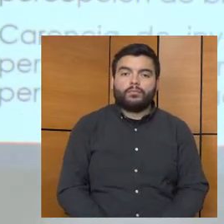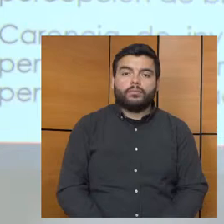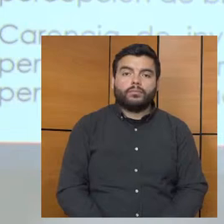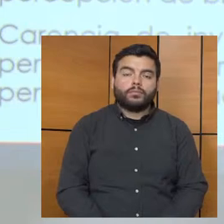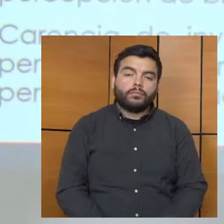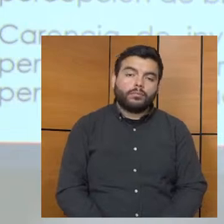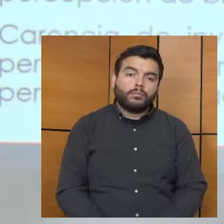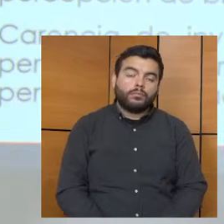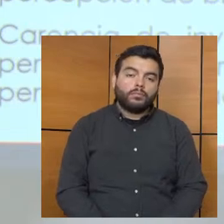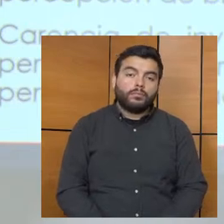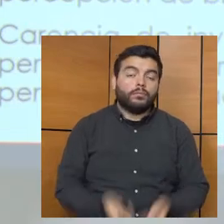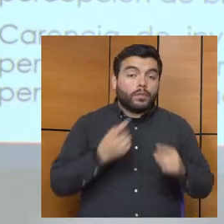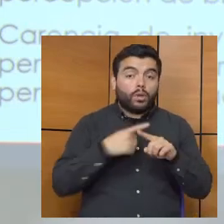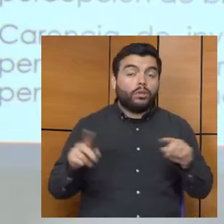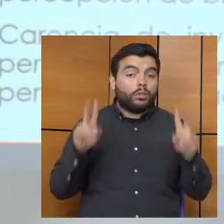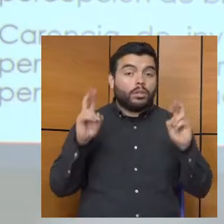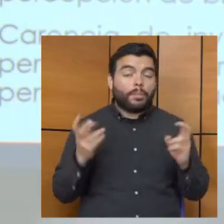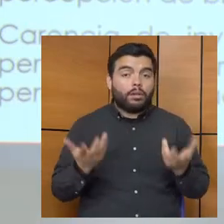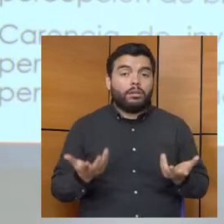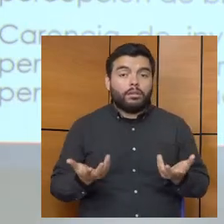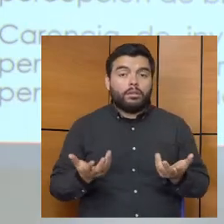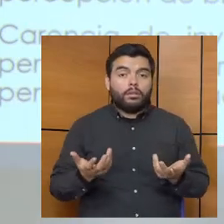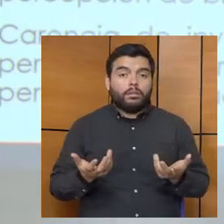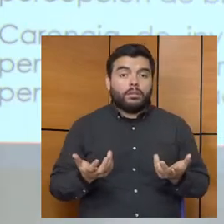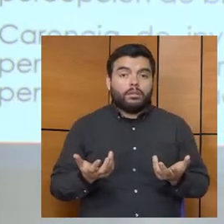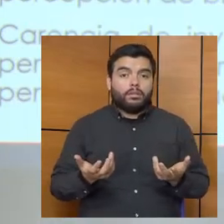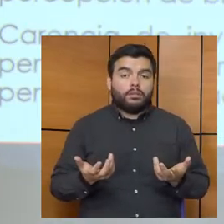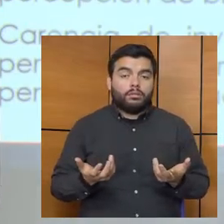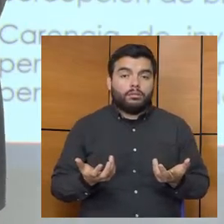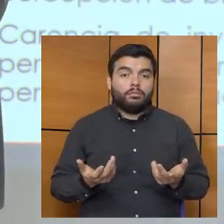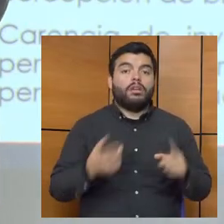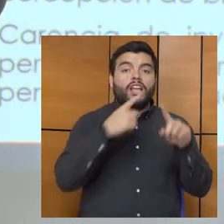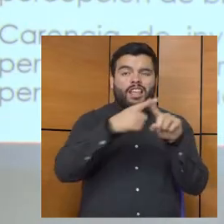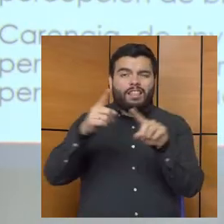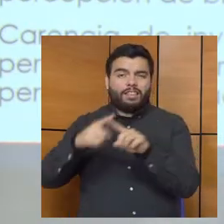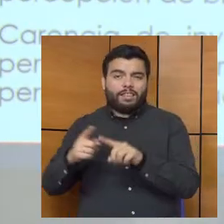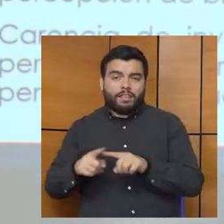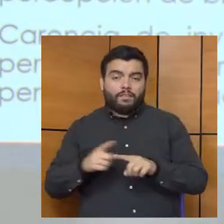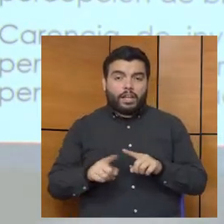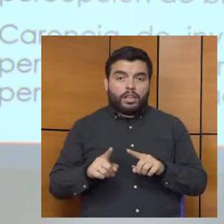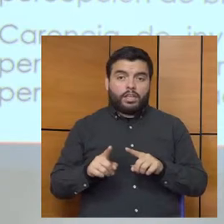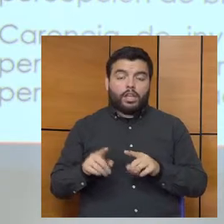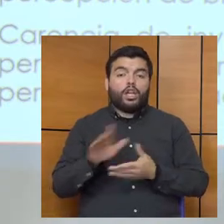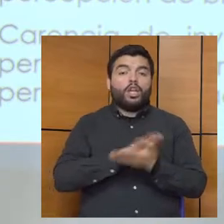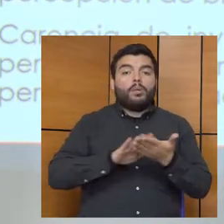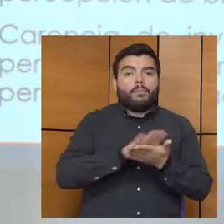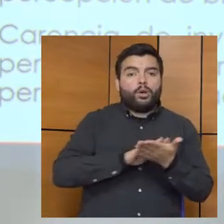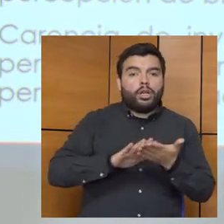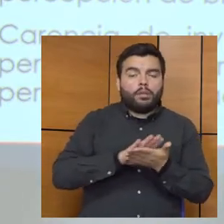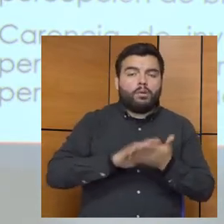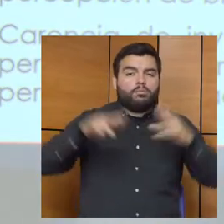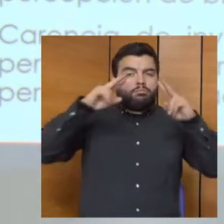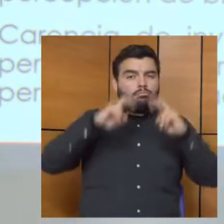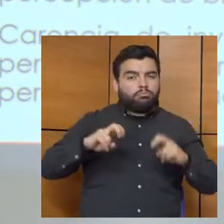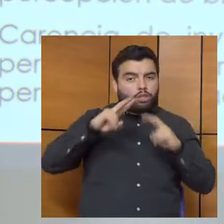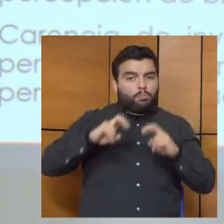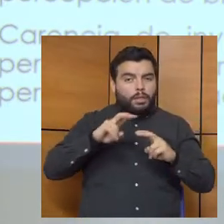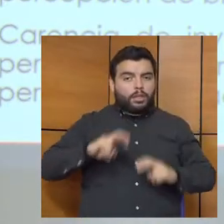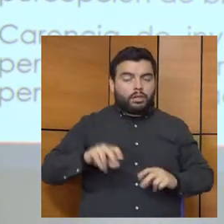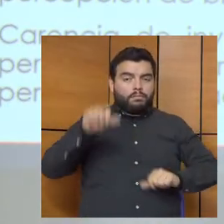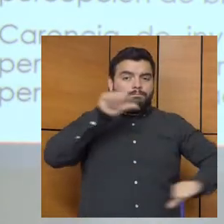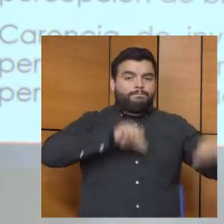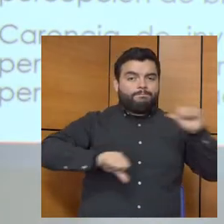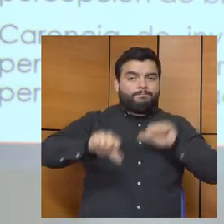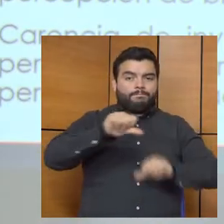Por otro lado también, pues hay distintos, o hay una ausencia de investigaciones científicas que